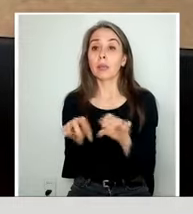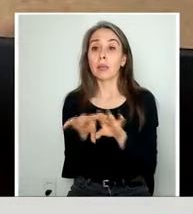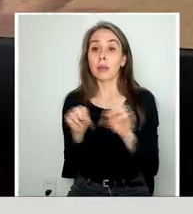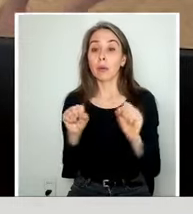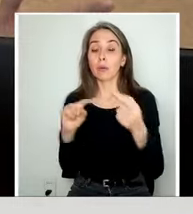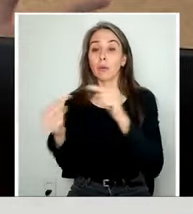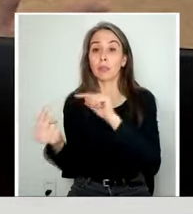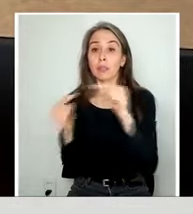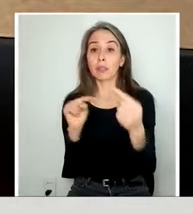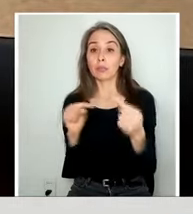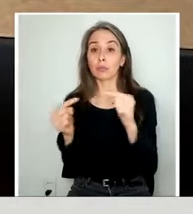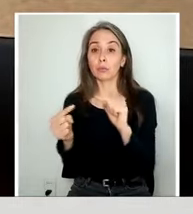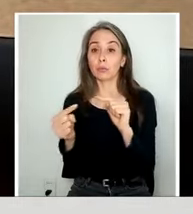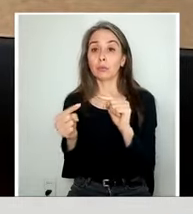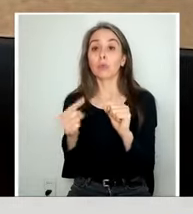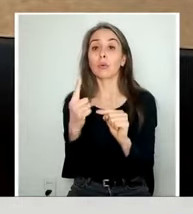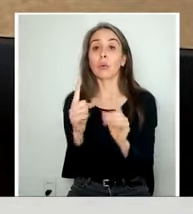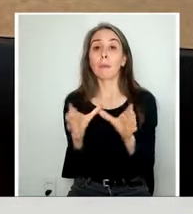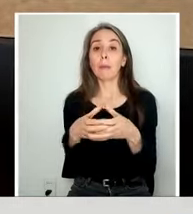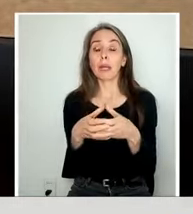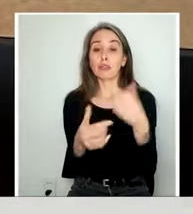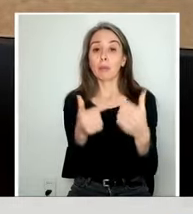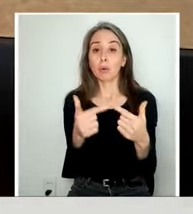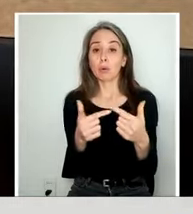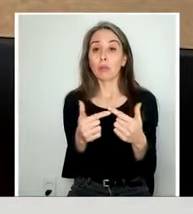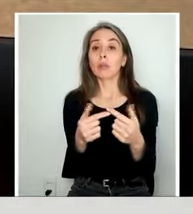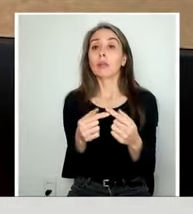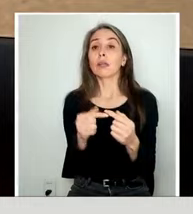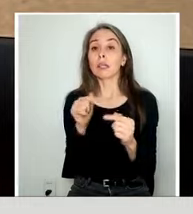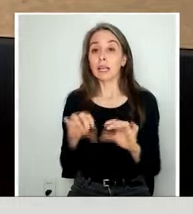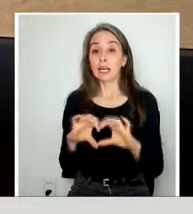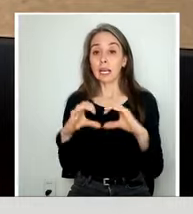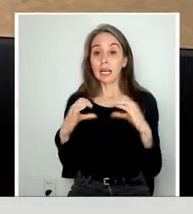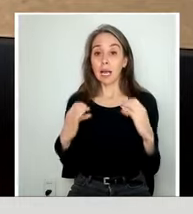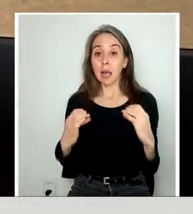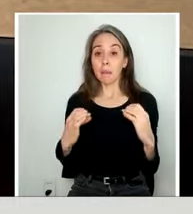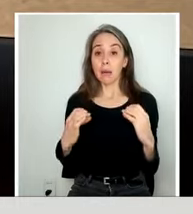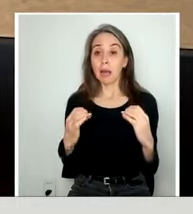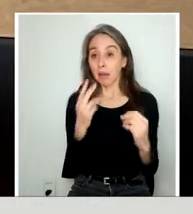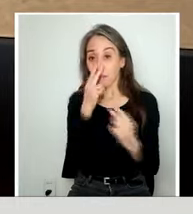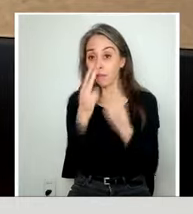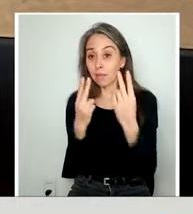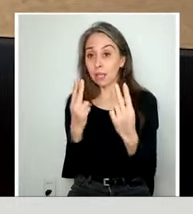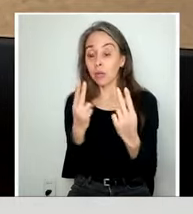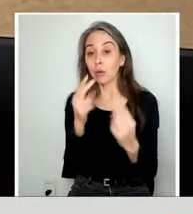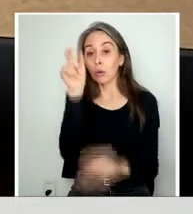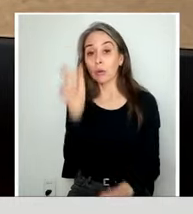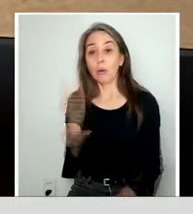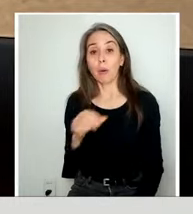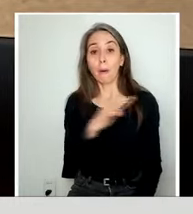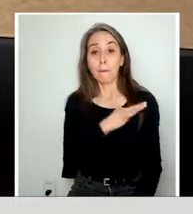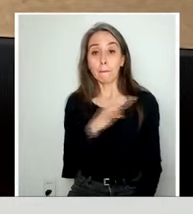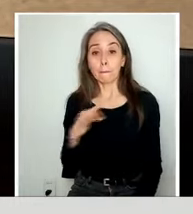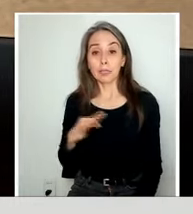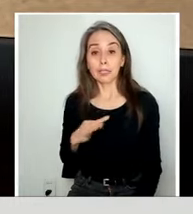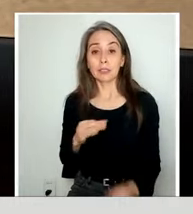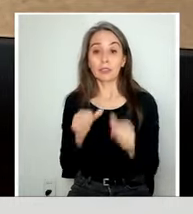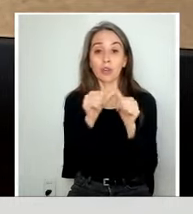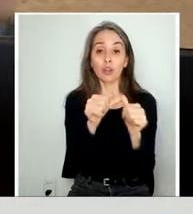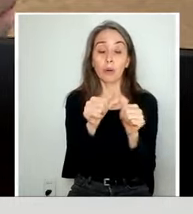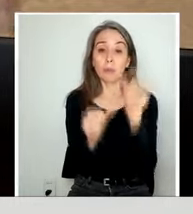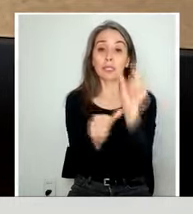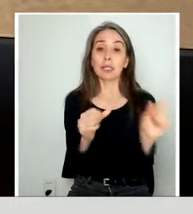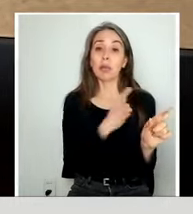un propio partido Yo veo aquí en este hemiciclo muchas veces ministros teniendo que convencer parlamentario por